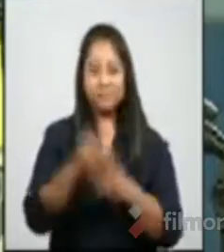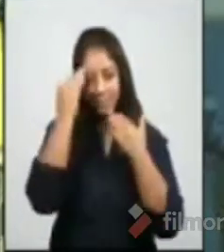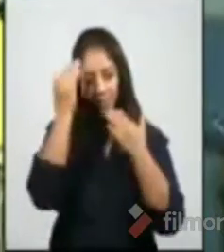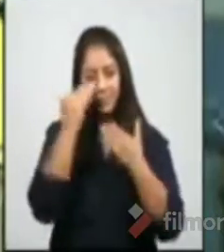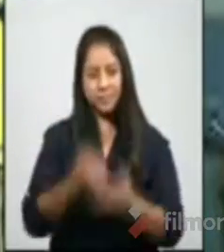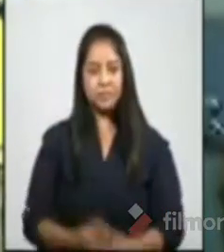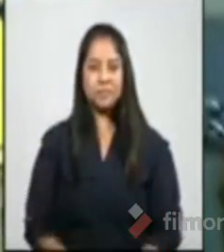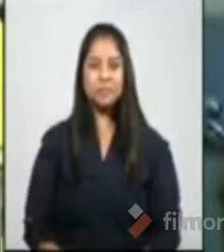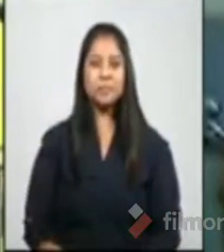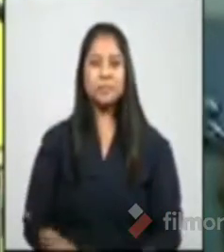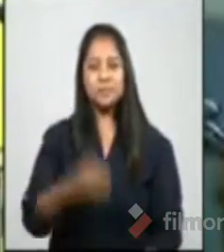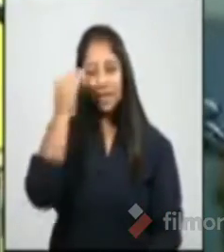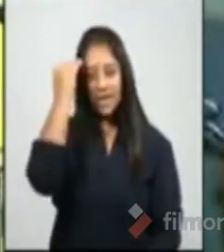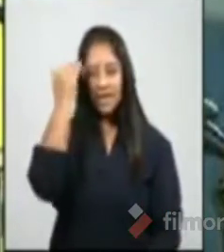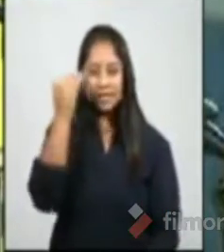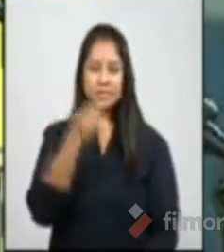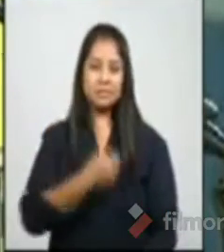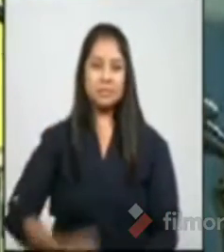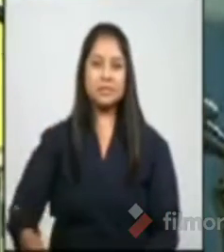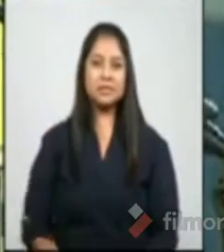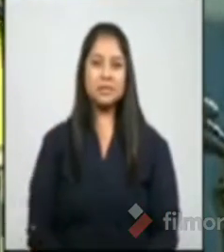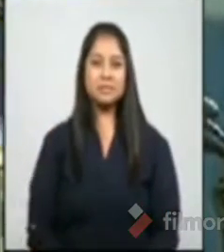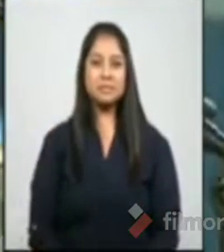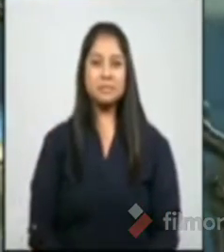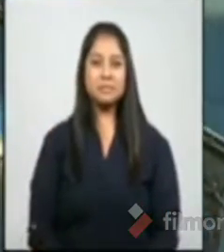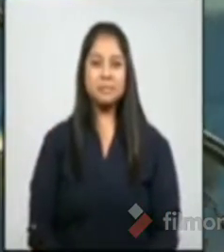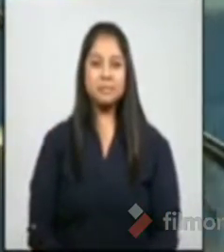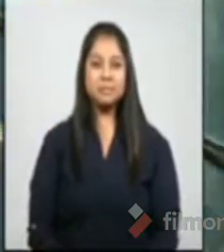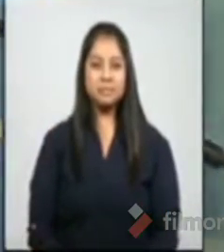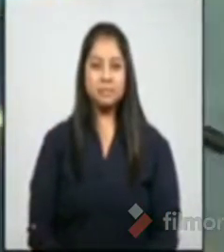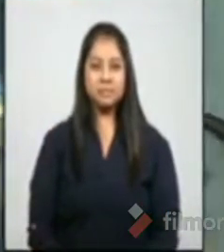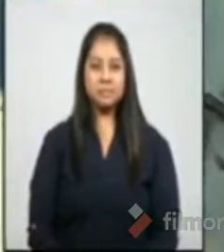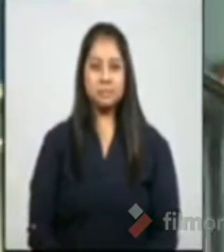gracias. Gracias, señor presidente.